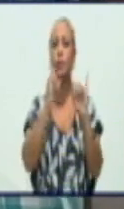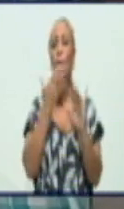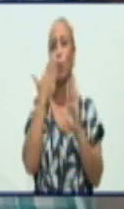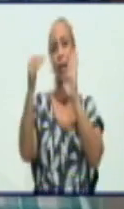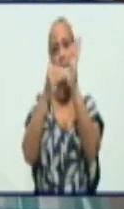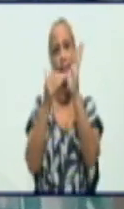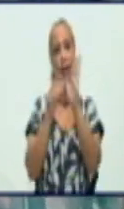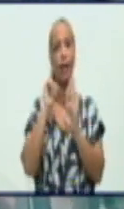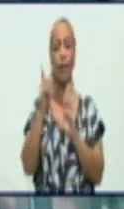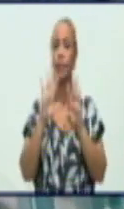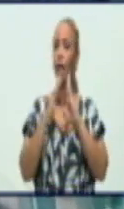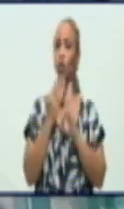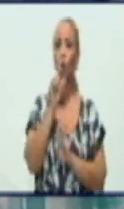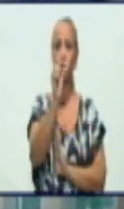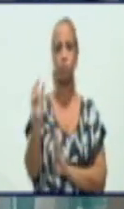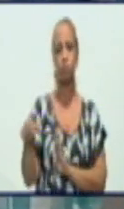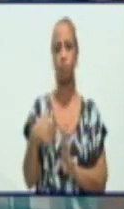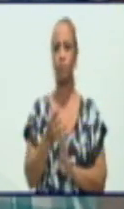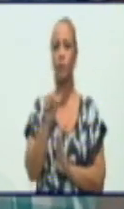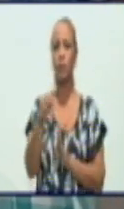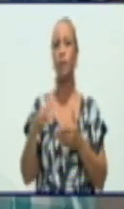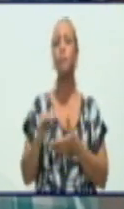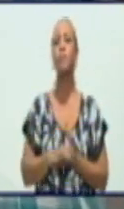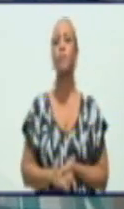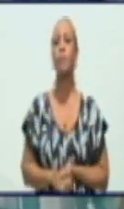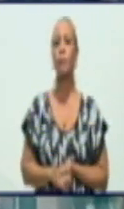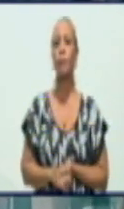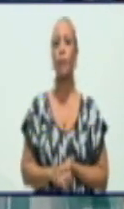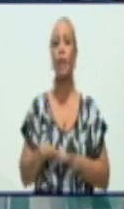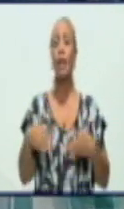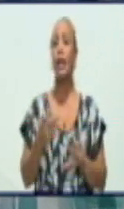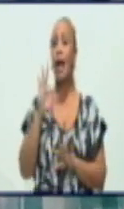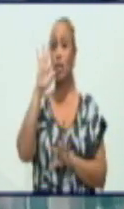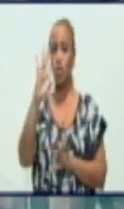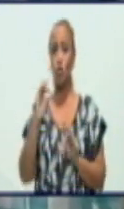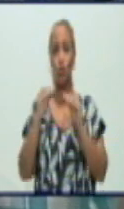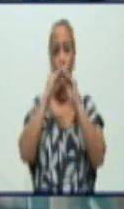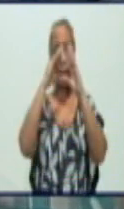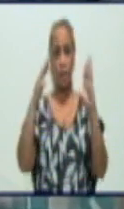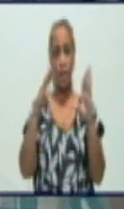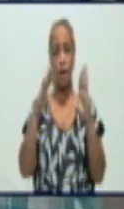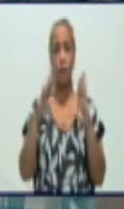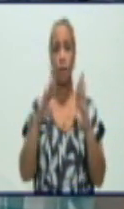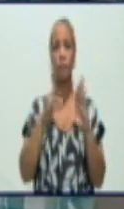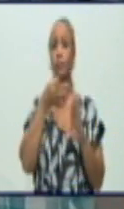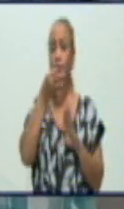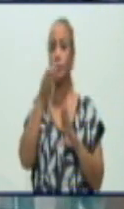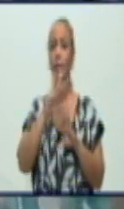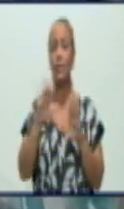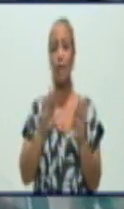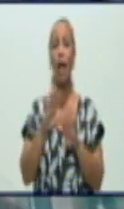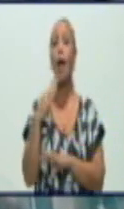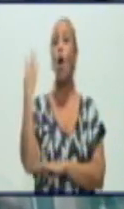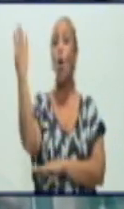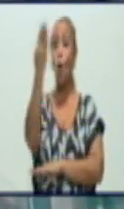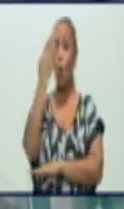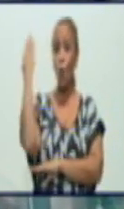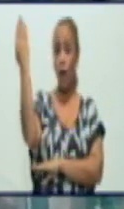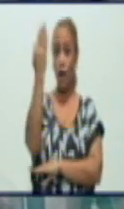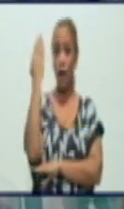a todos los amigos que presente aquí en el estudio bueno le diré que a las 8 de la mañana como bien tú dices se convirtió en huracán